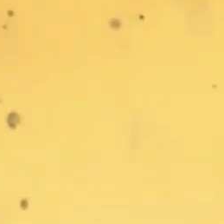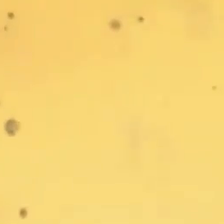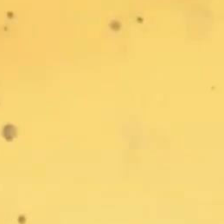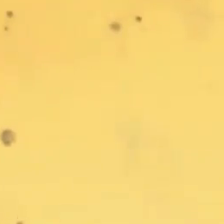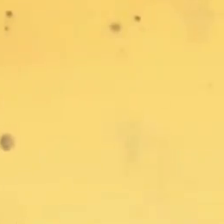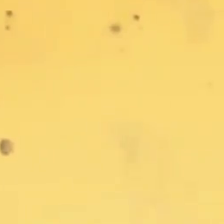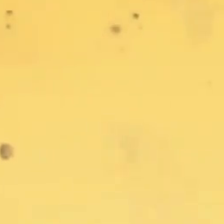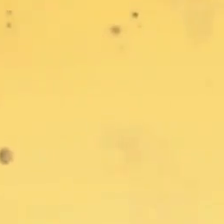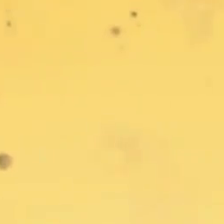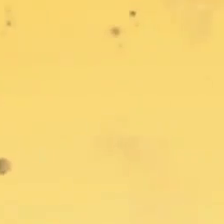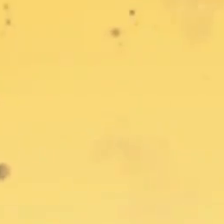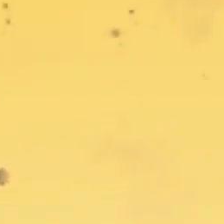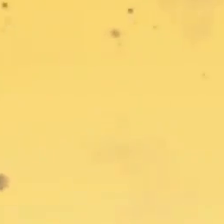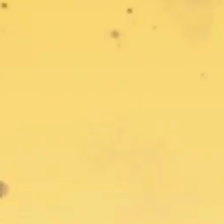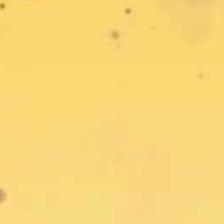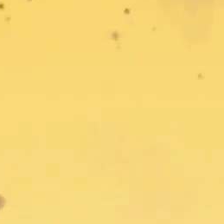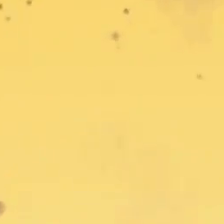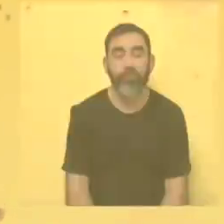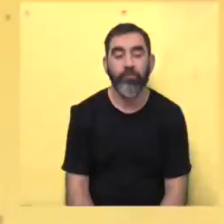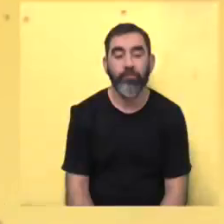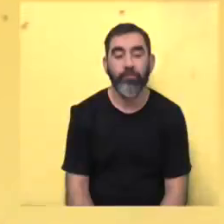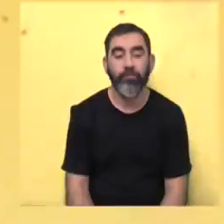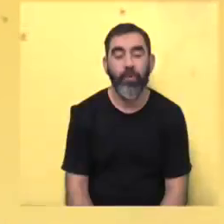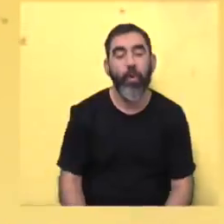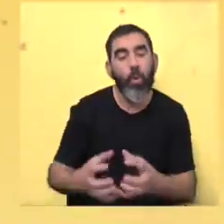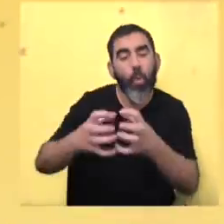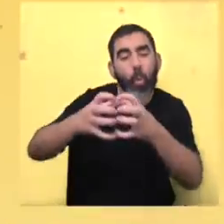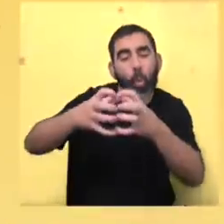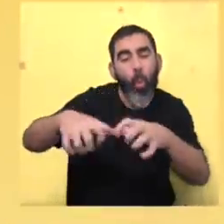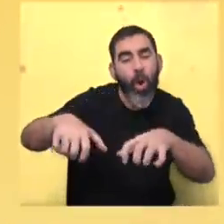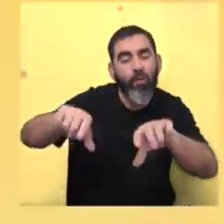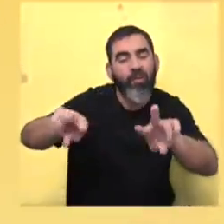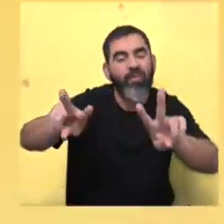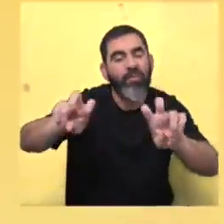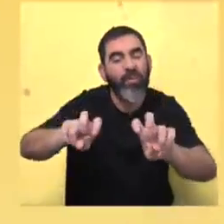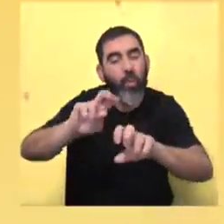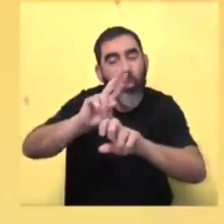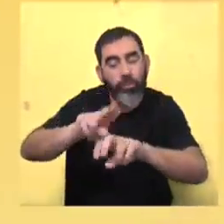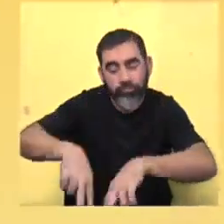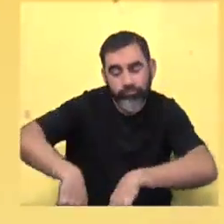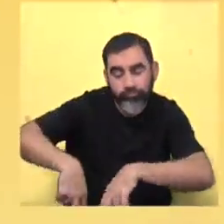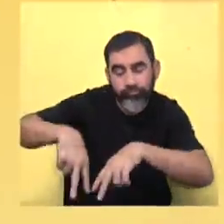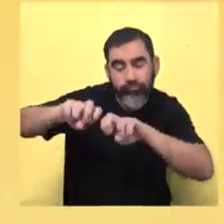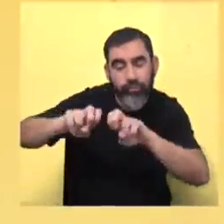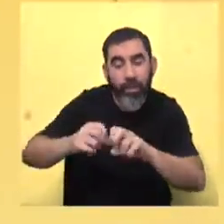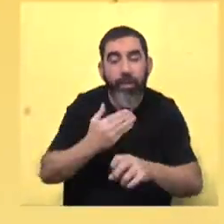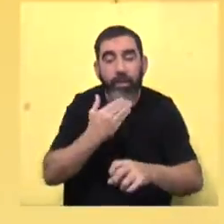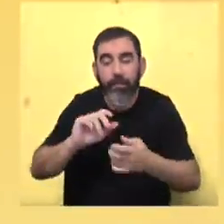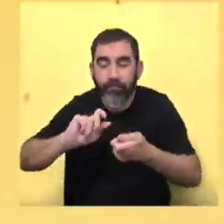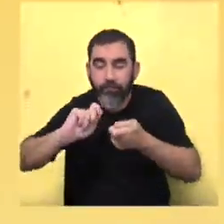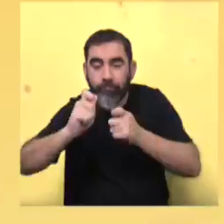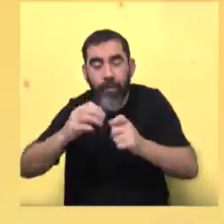Lo que estamos viendo es un huevo de García Levias charrúa, los cuales nosotros utilizamos para investigar y gracias a su ciclo de vida